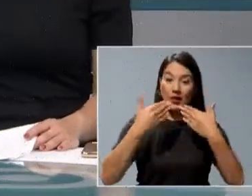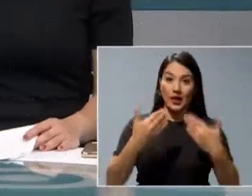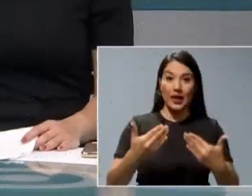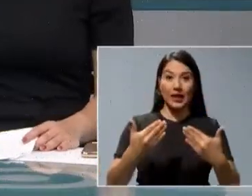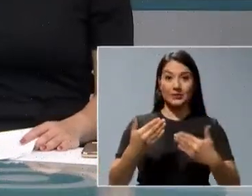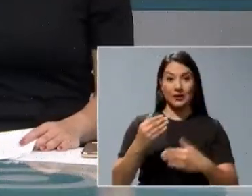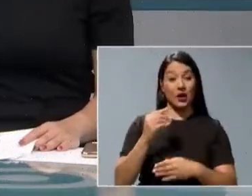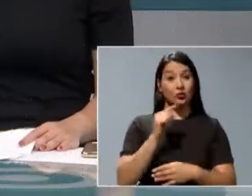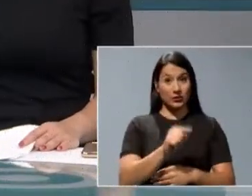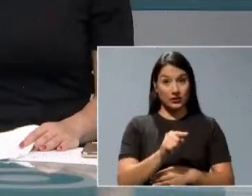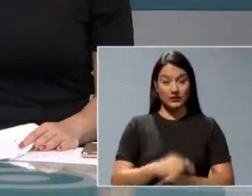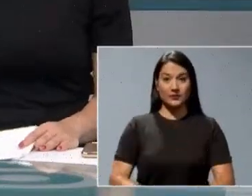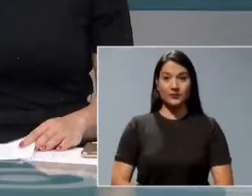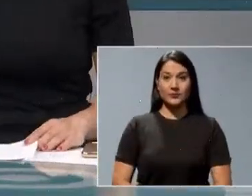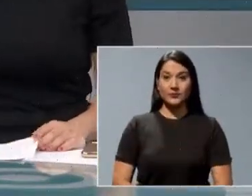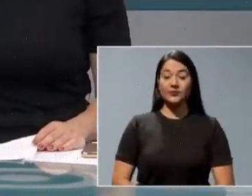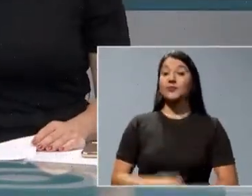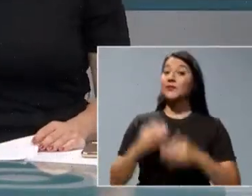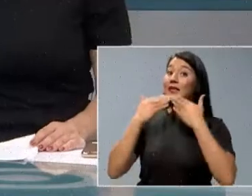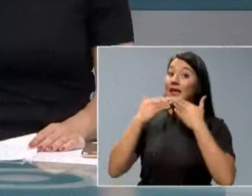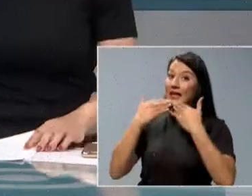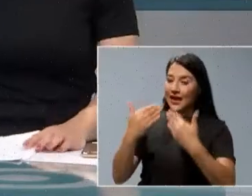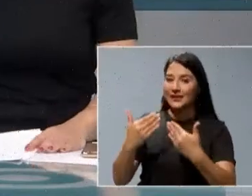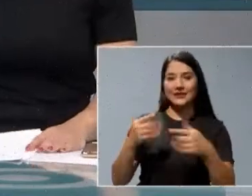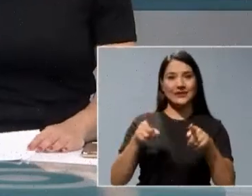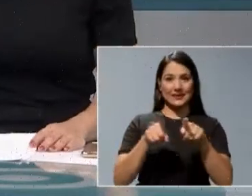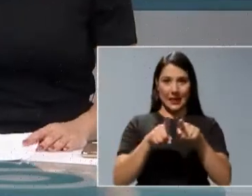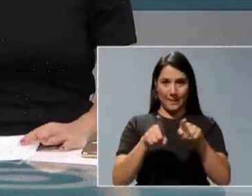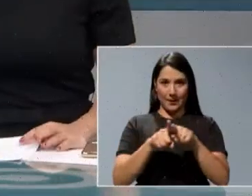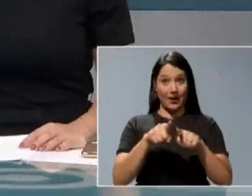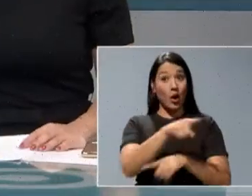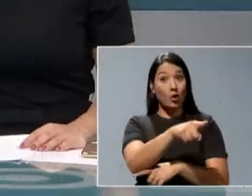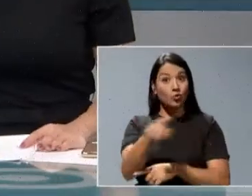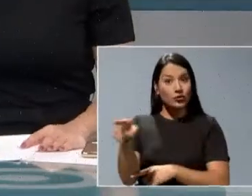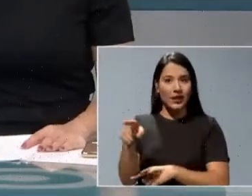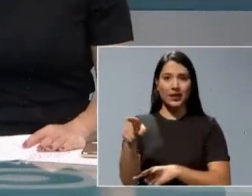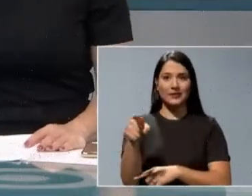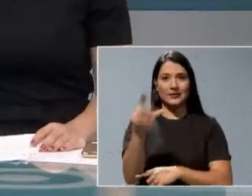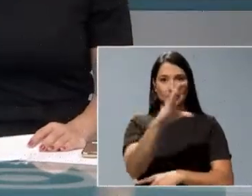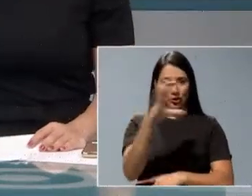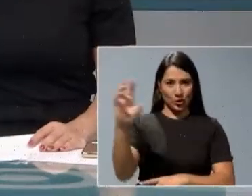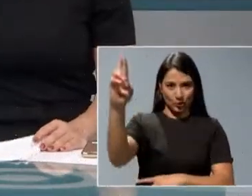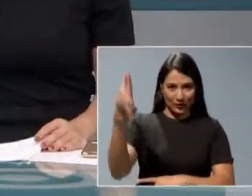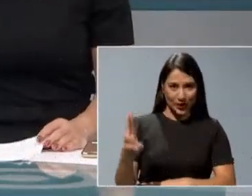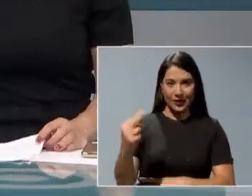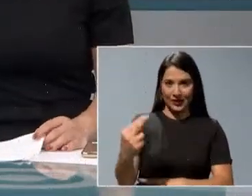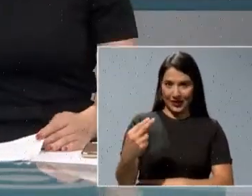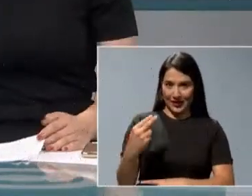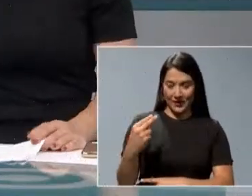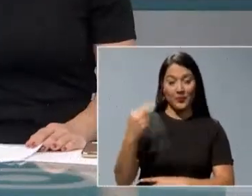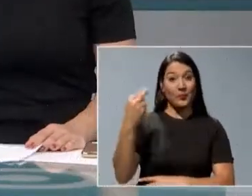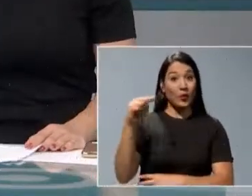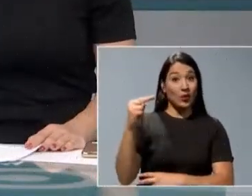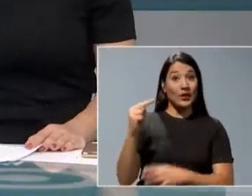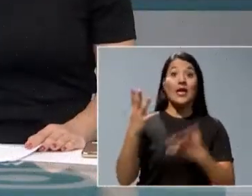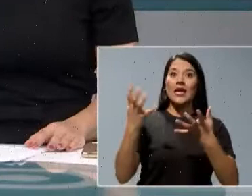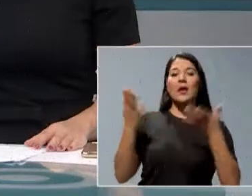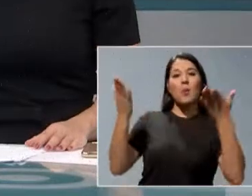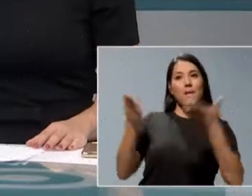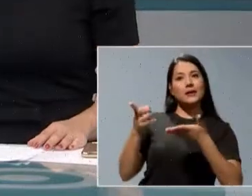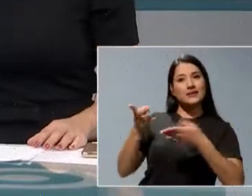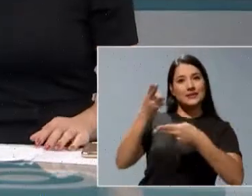a usted. Gracias, don Ernesto, y también a usted, querida audiencia de Costa Rica Noticias. Queremos presentarle a don